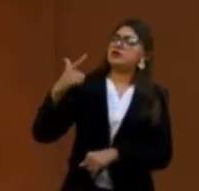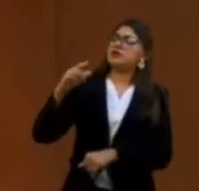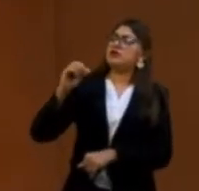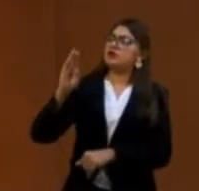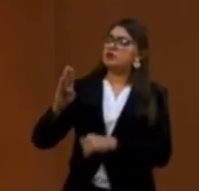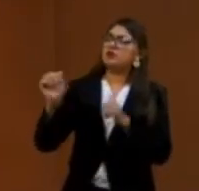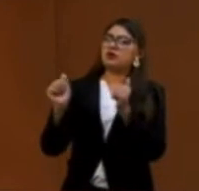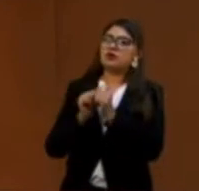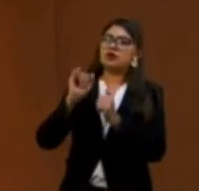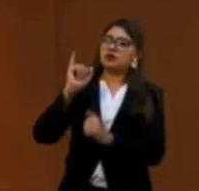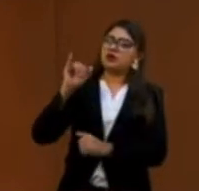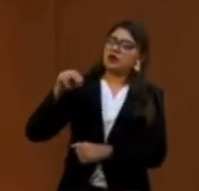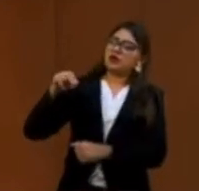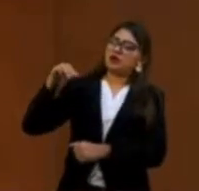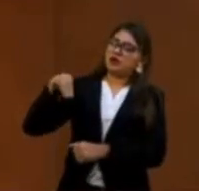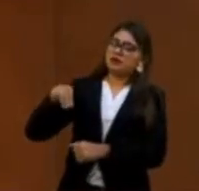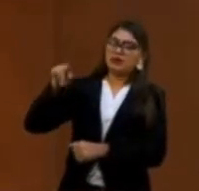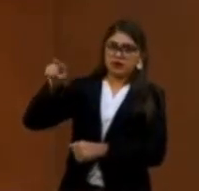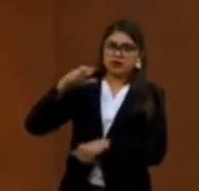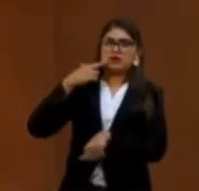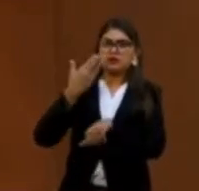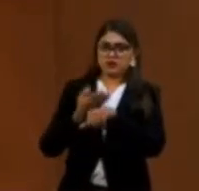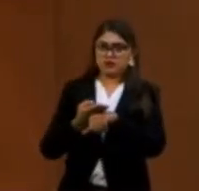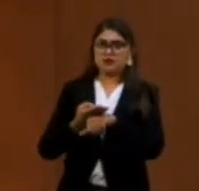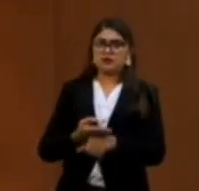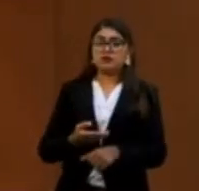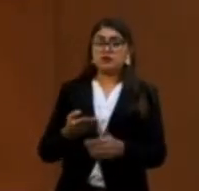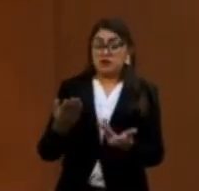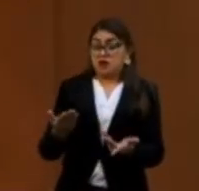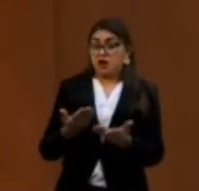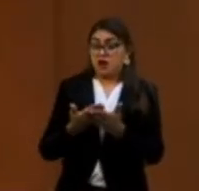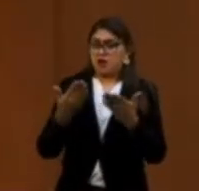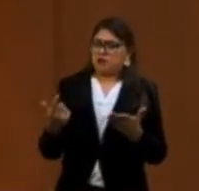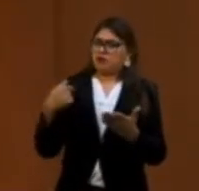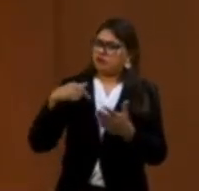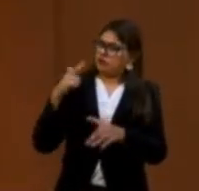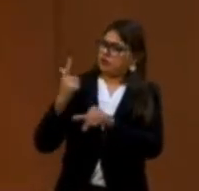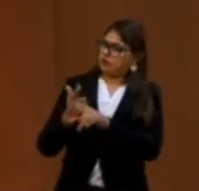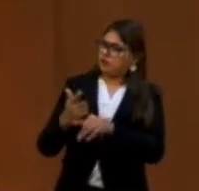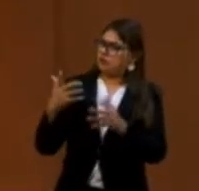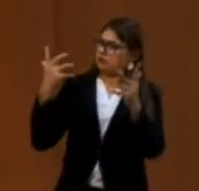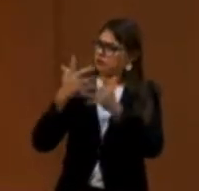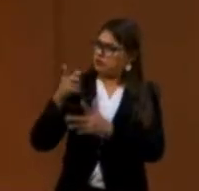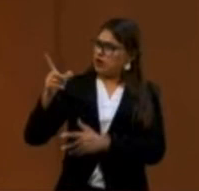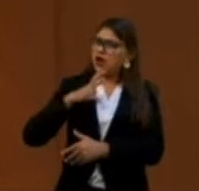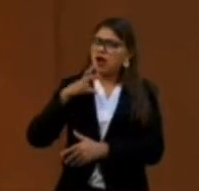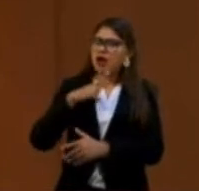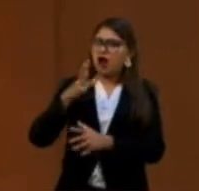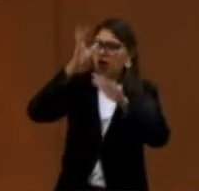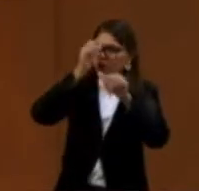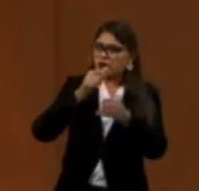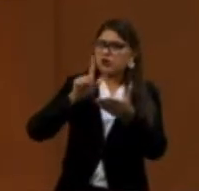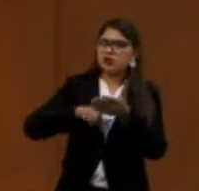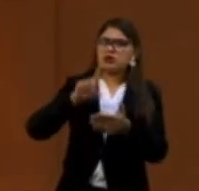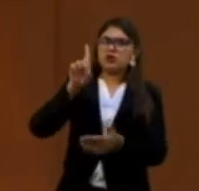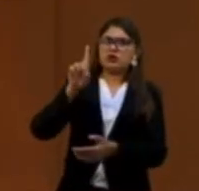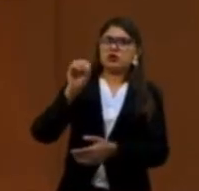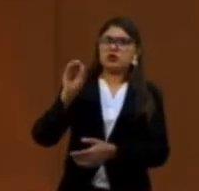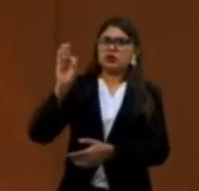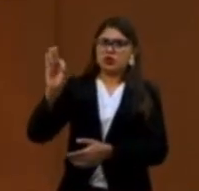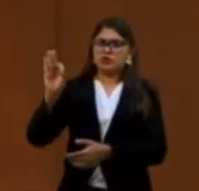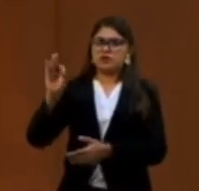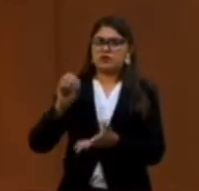Instituto Nacional de Migración. Y hasta entonces nos enteramos que había un acuerdo publicado en el Diario Oficial de la